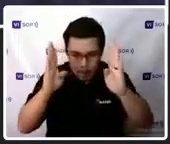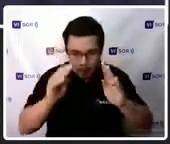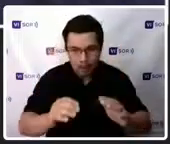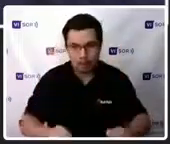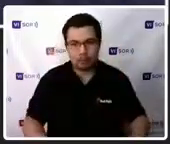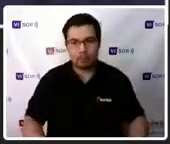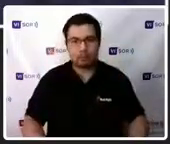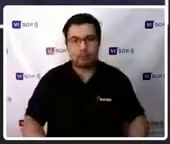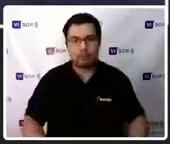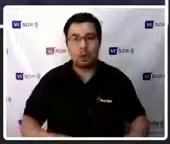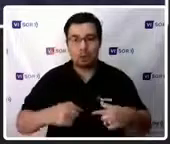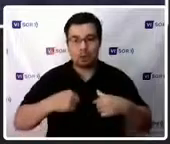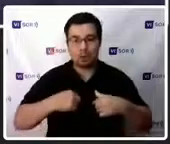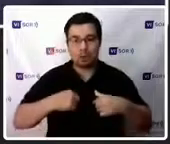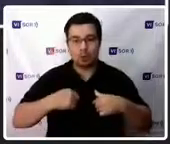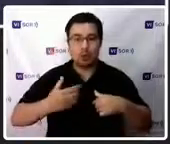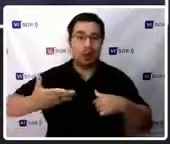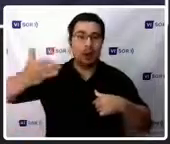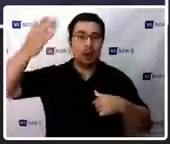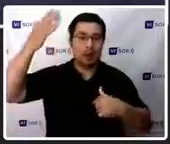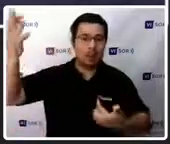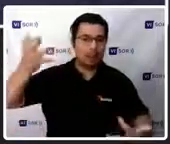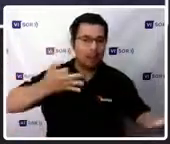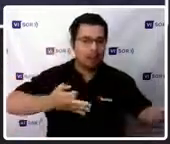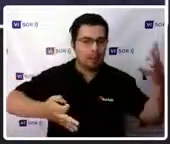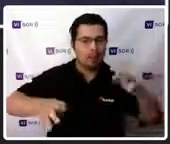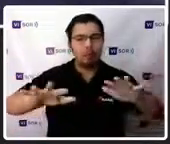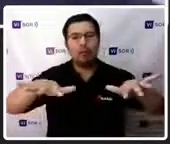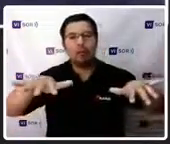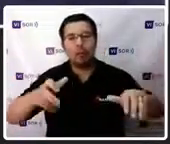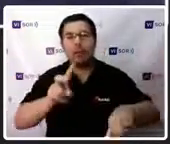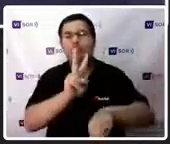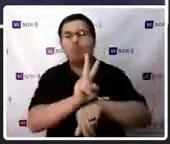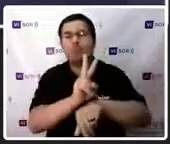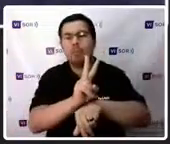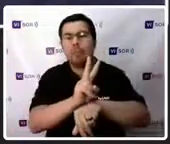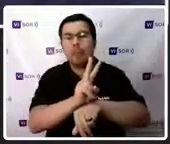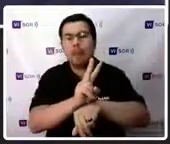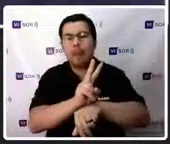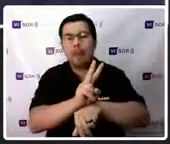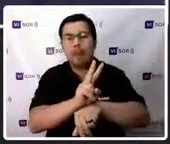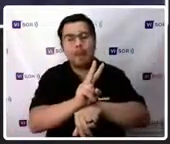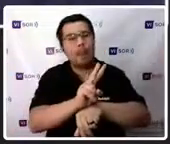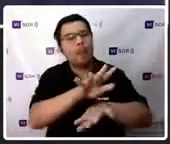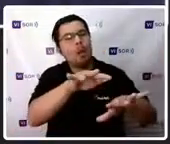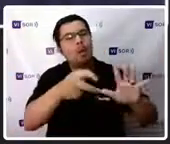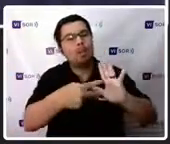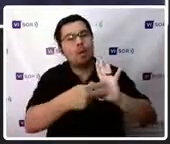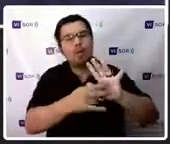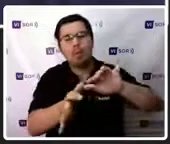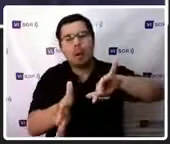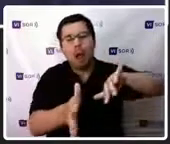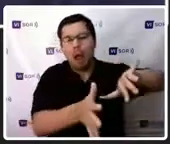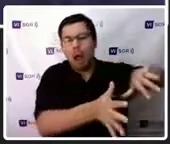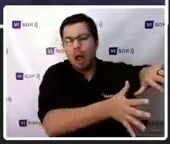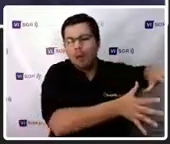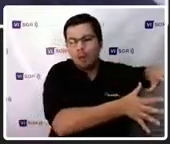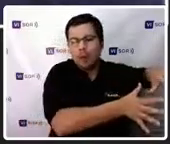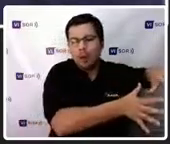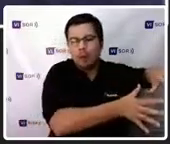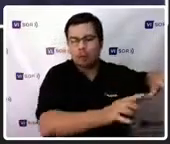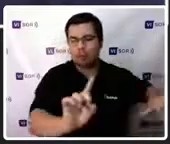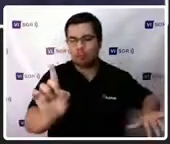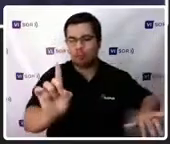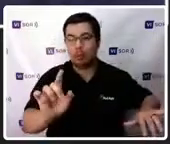en el fondo, esas típicas frases que te dicen, oiga, usted los problemas me los deja a la puerta para afuera. Acá, oye, yo te presto